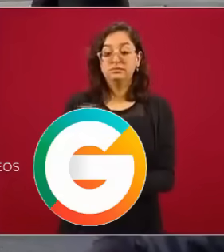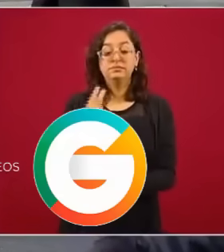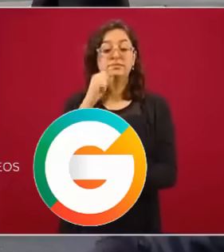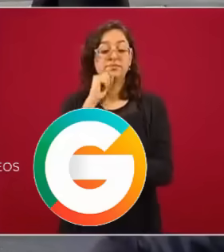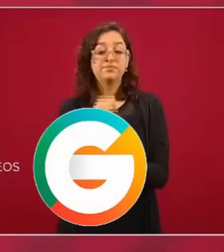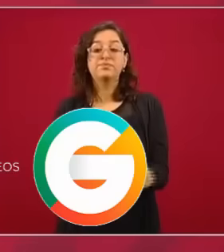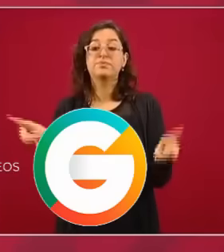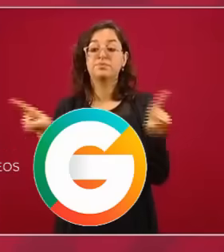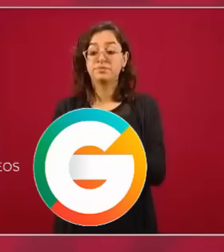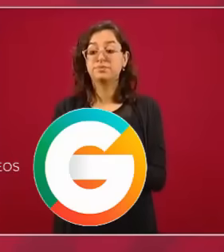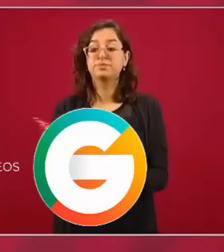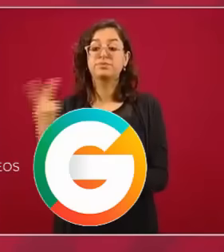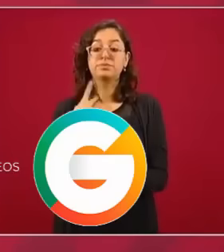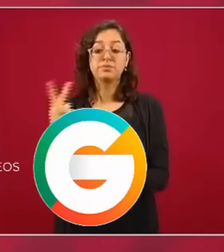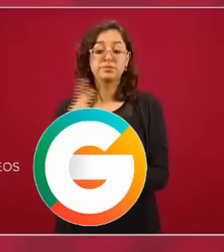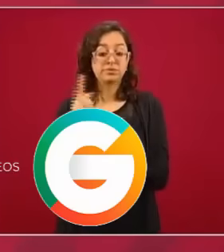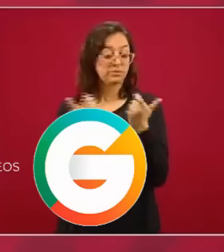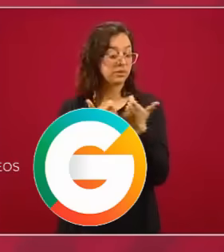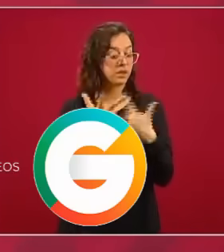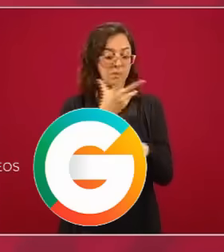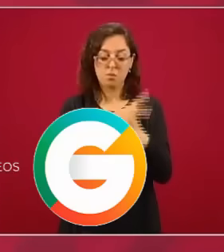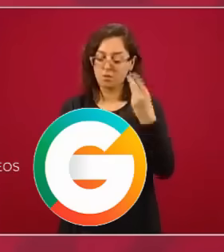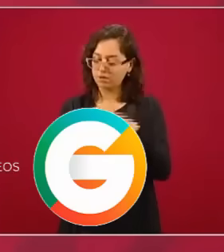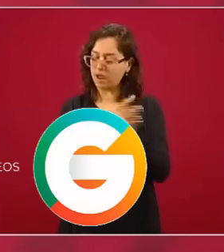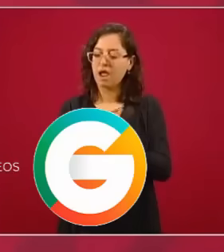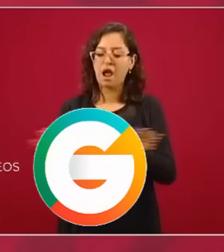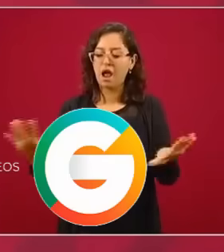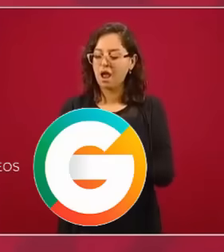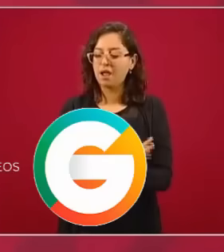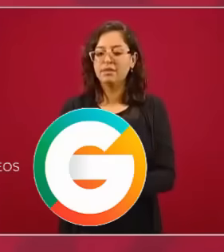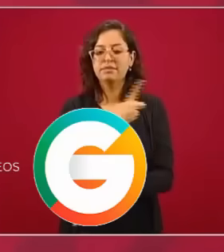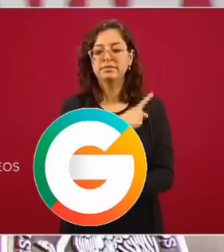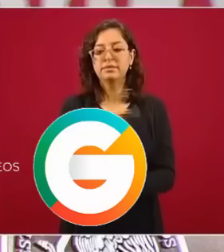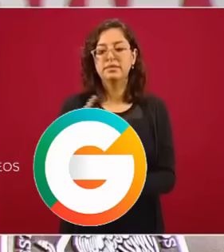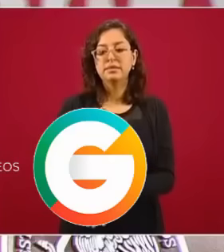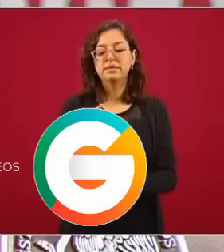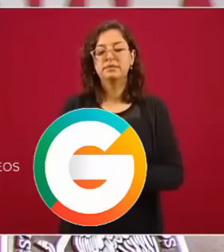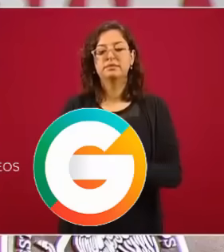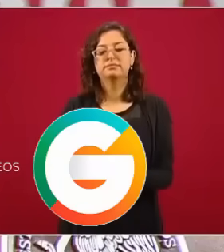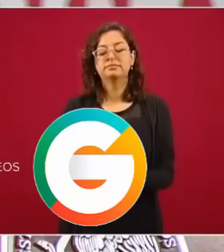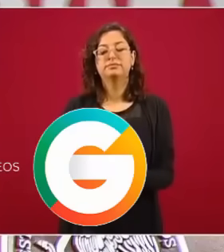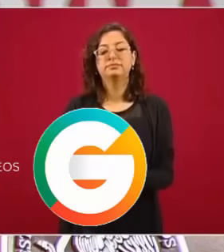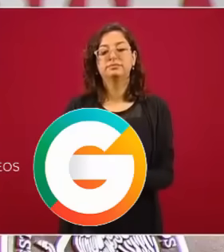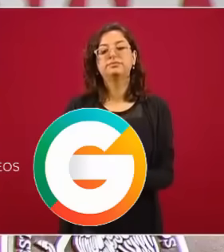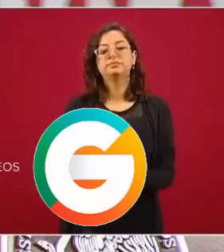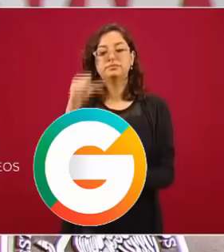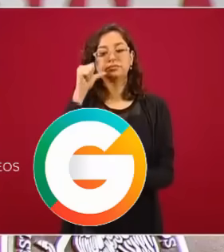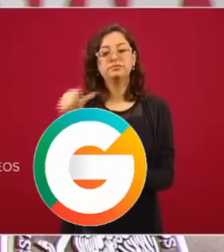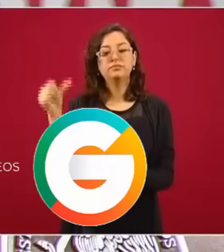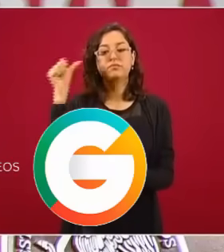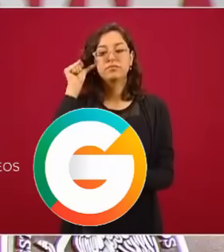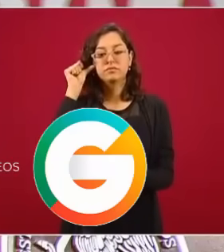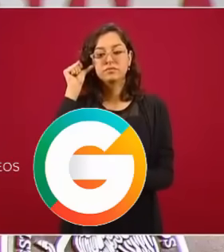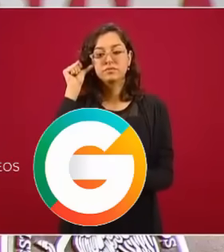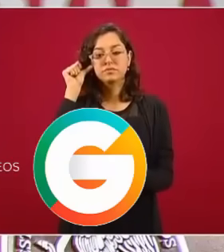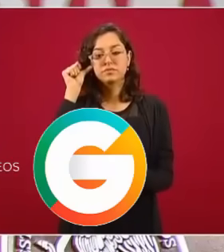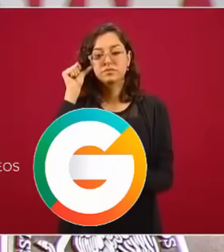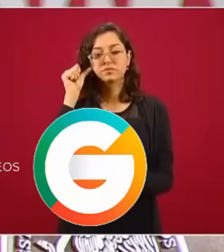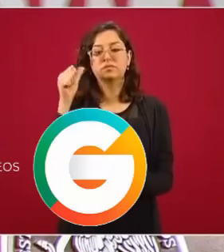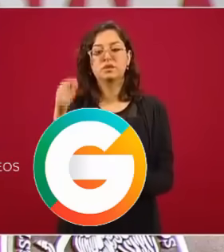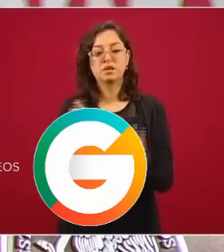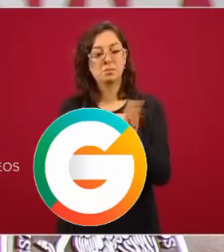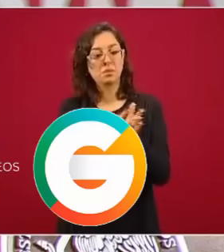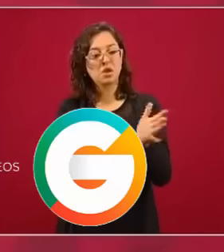sino cambiar la política económica. Ayer estaba yo y me dio mucho gusto viendo precisamente el